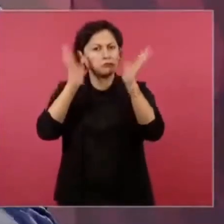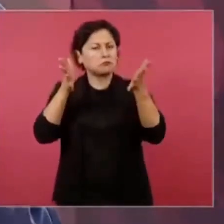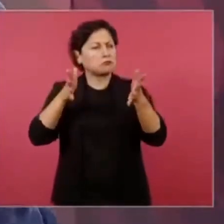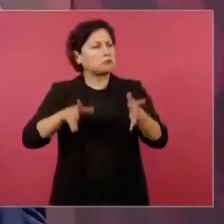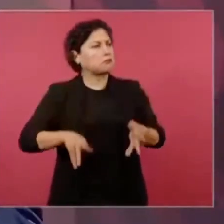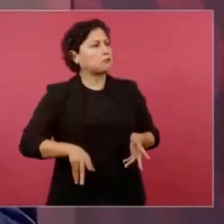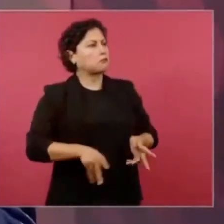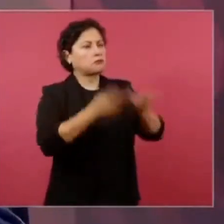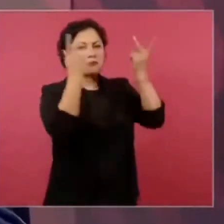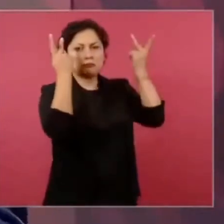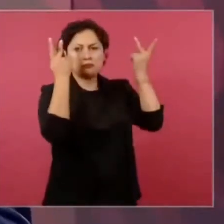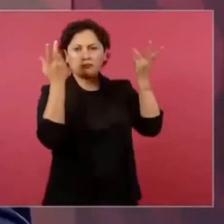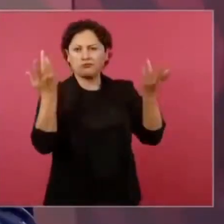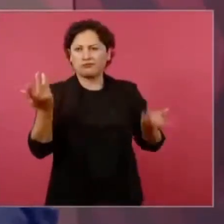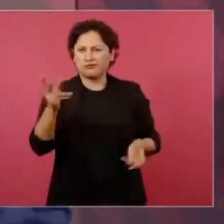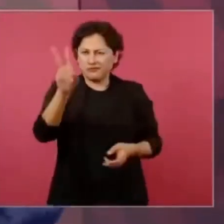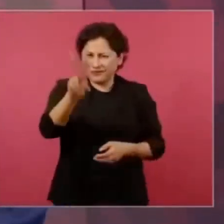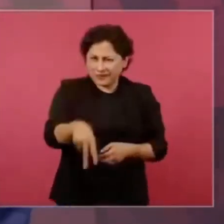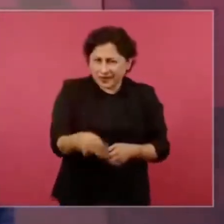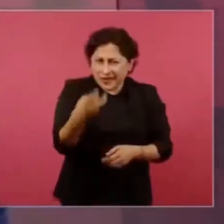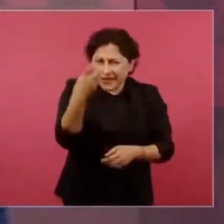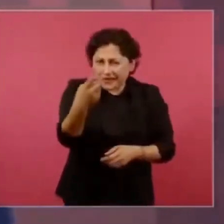Es una enajenación